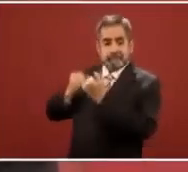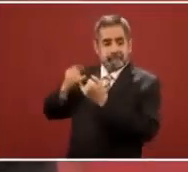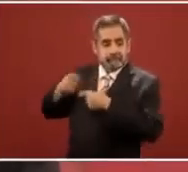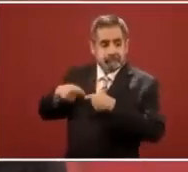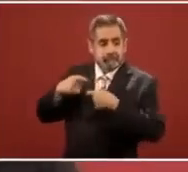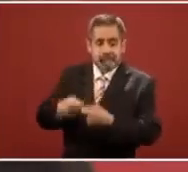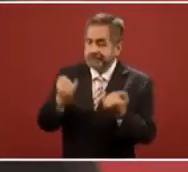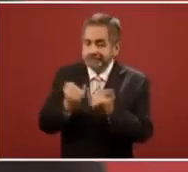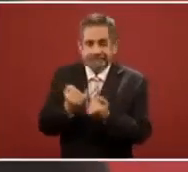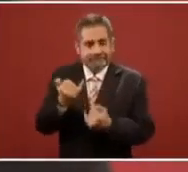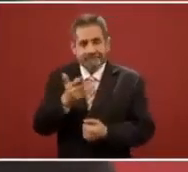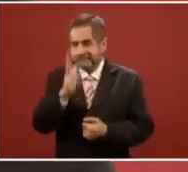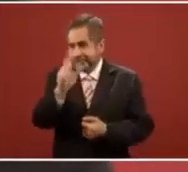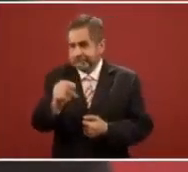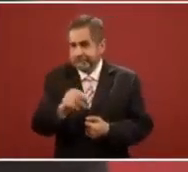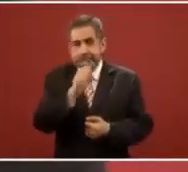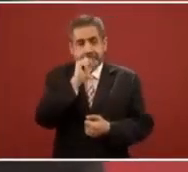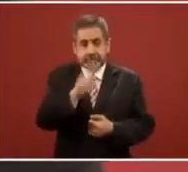los juzgados,